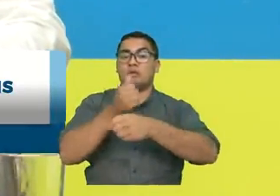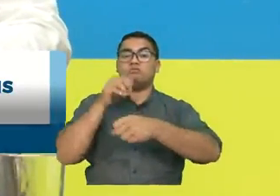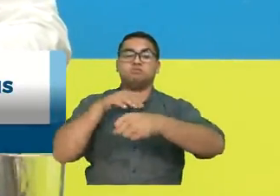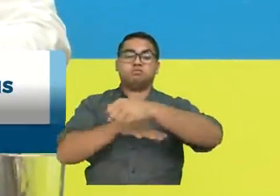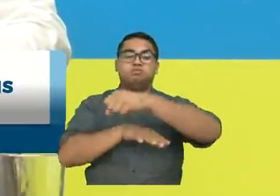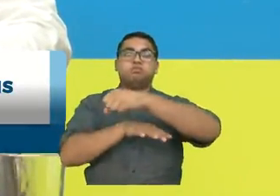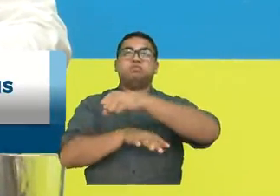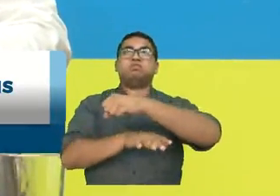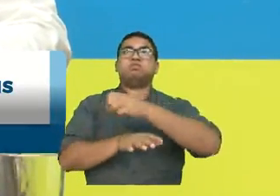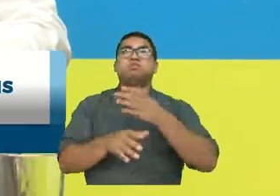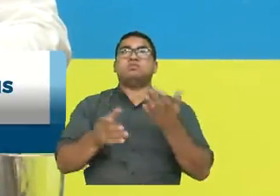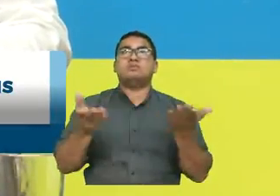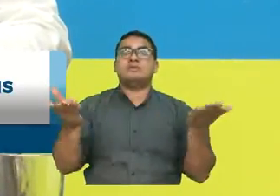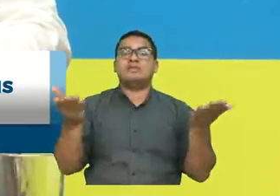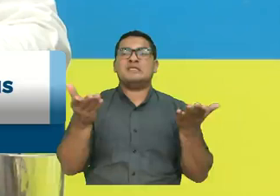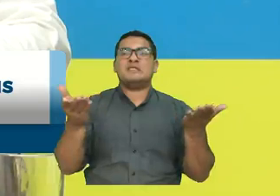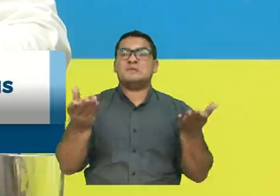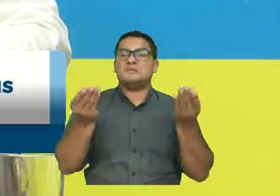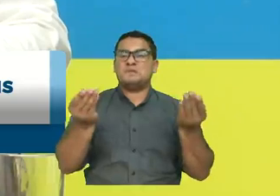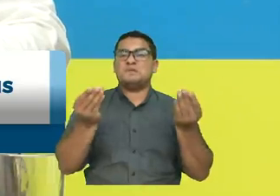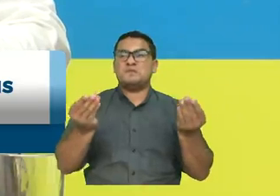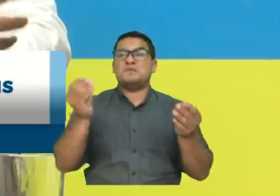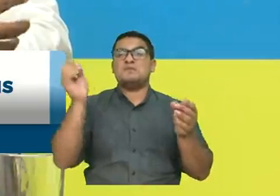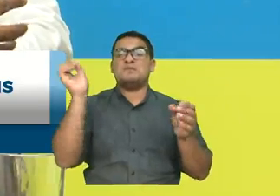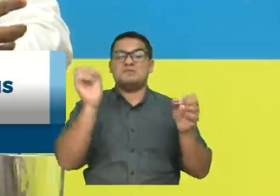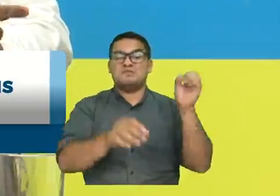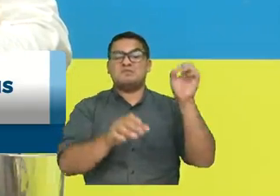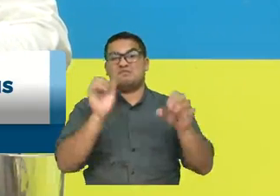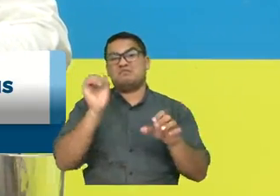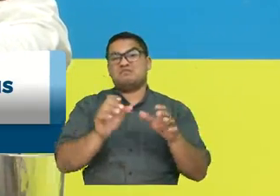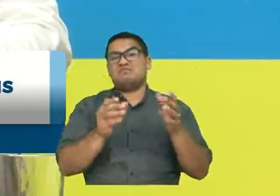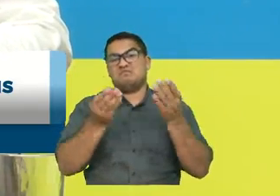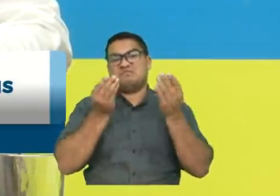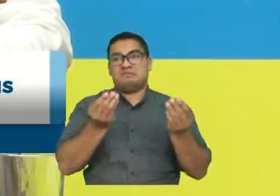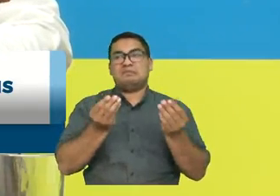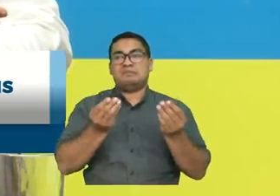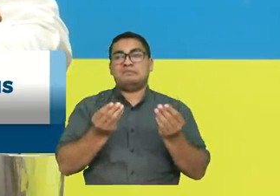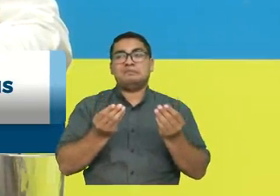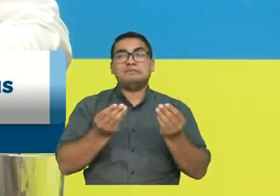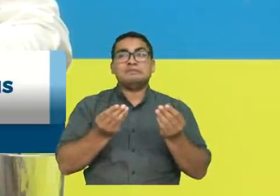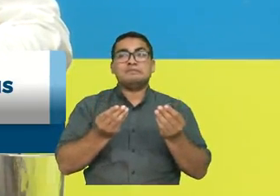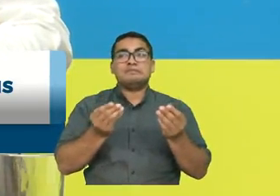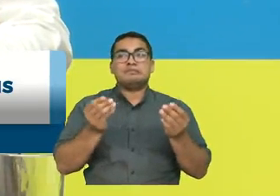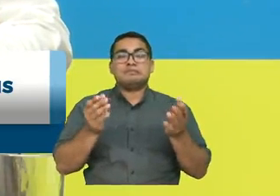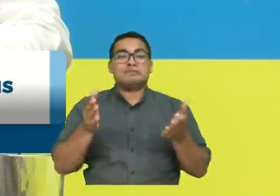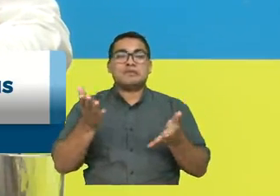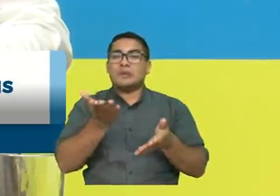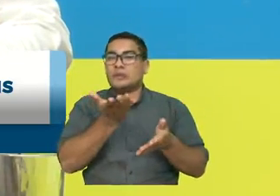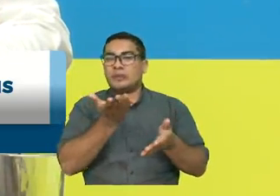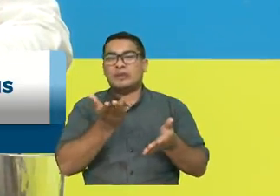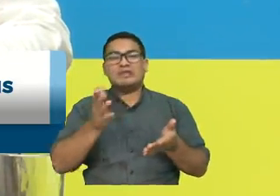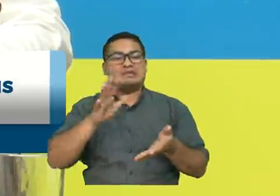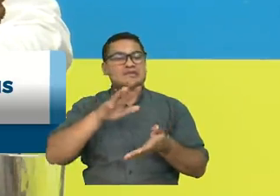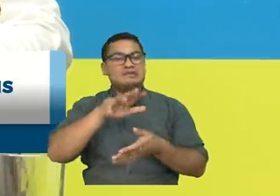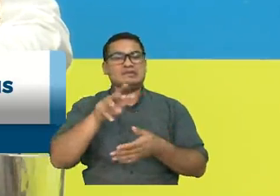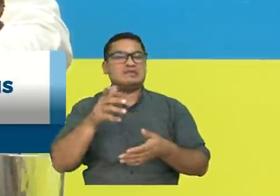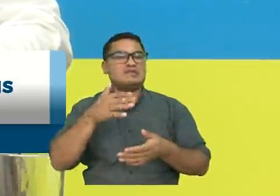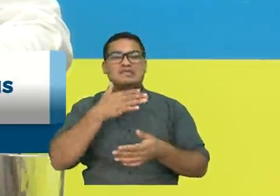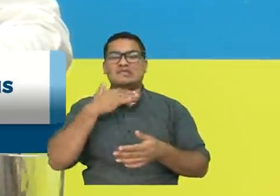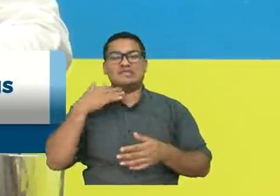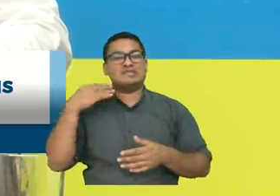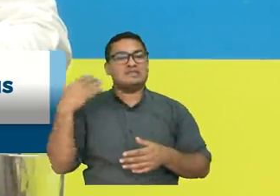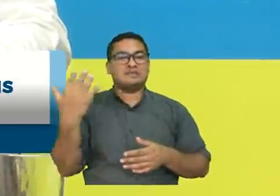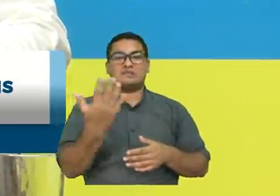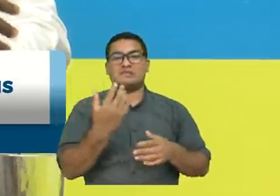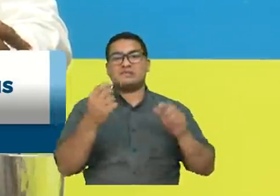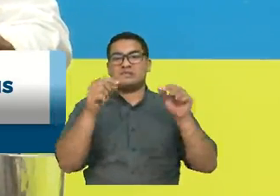Y usted viera cómo el montón, la cantidad de sedimento, basura, plástico, tierra, lodo, arena. O